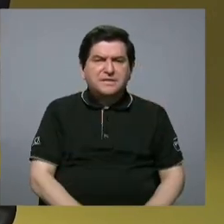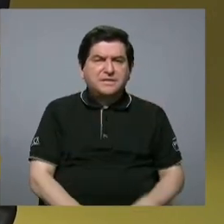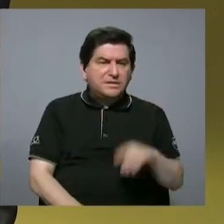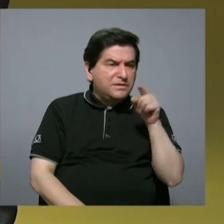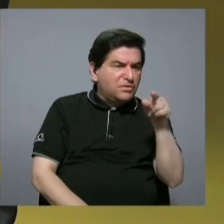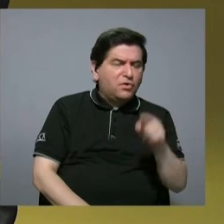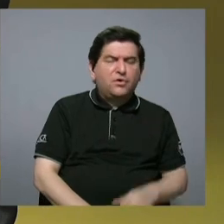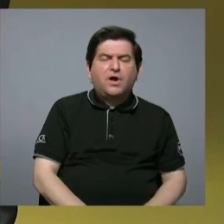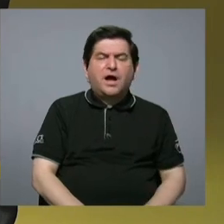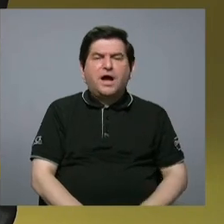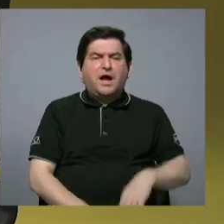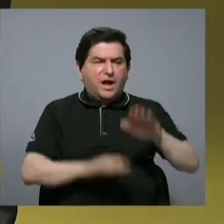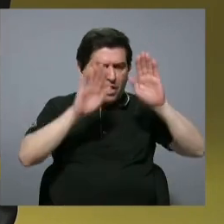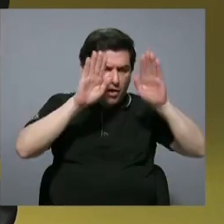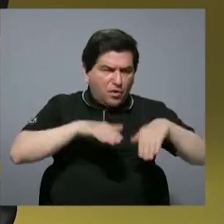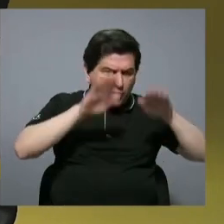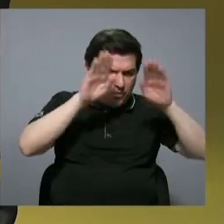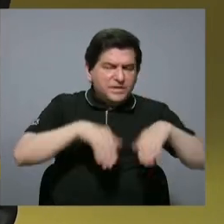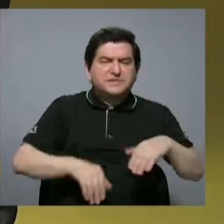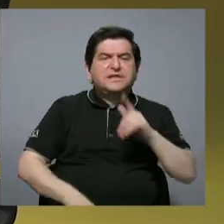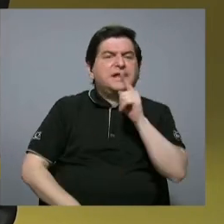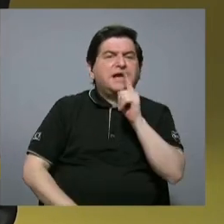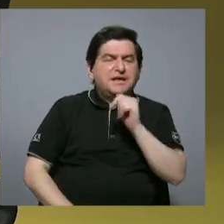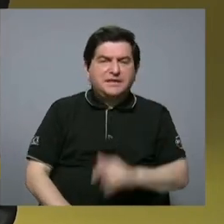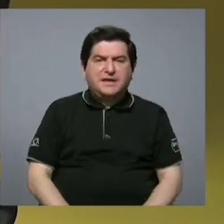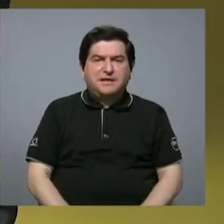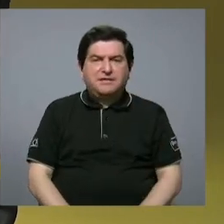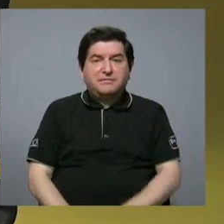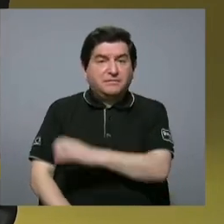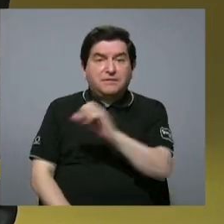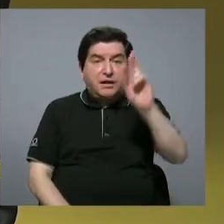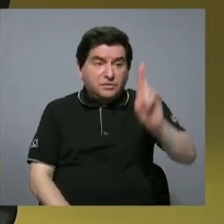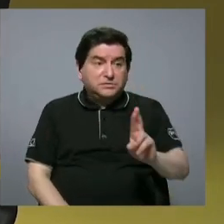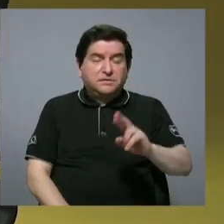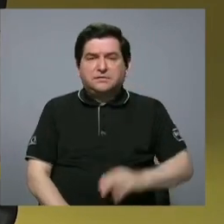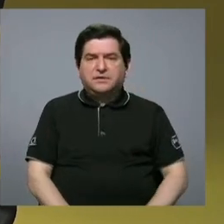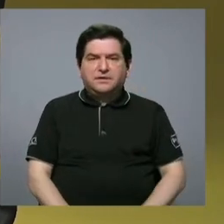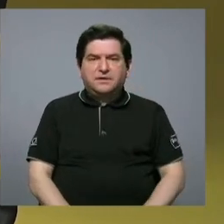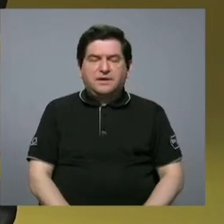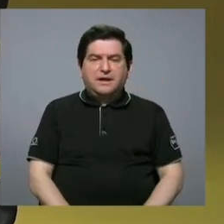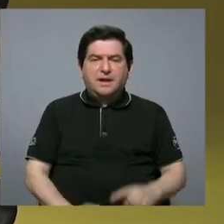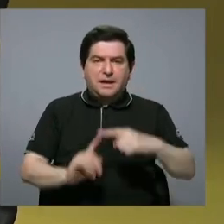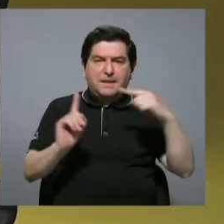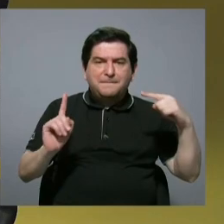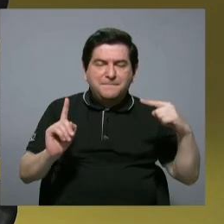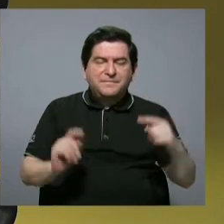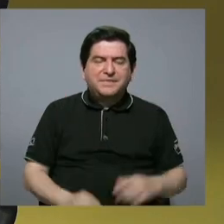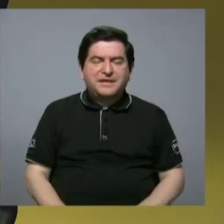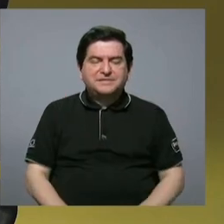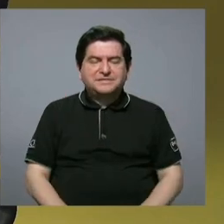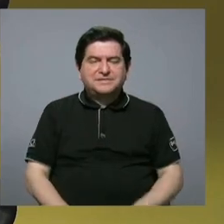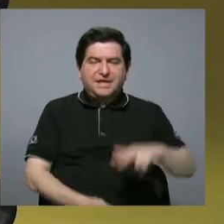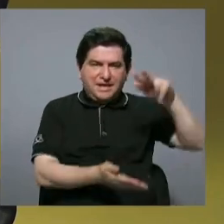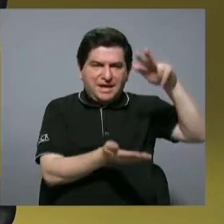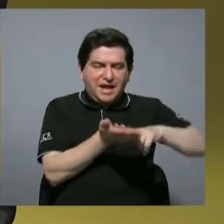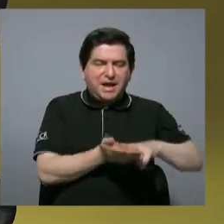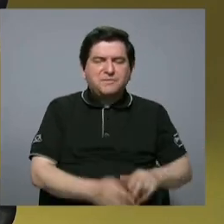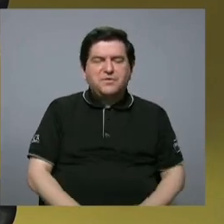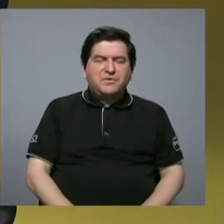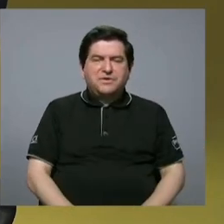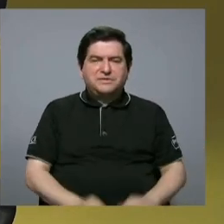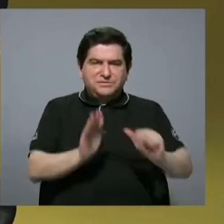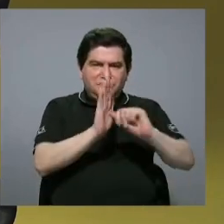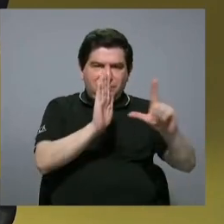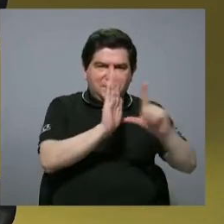autoridades de Costa Rica. Pero entre la aprobación del Congreso y la